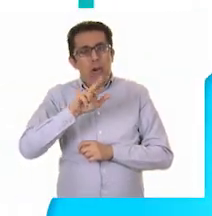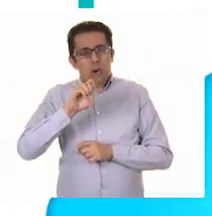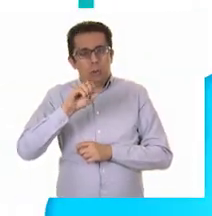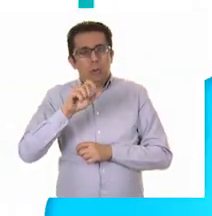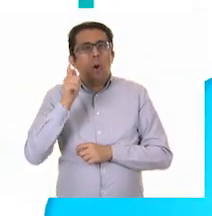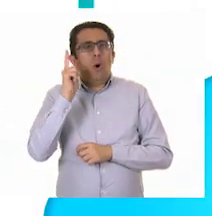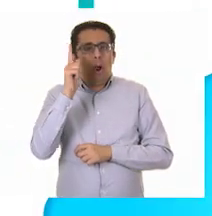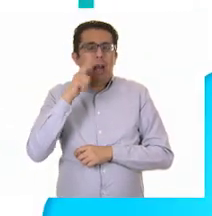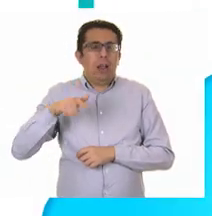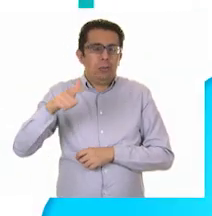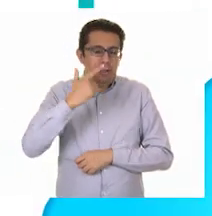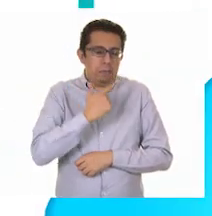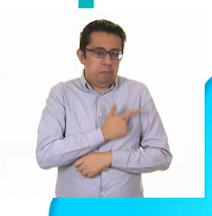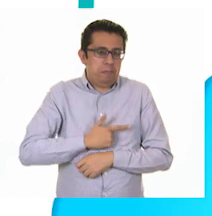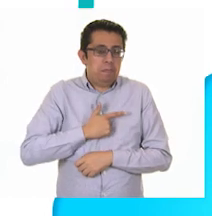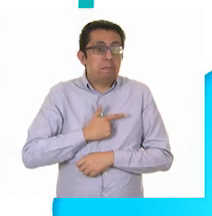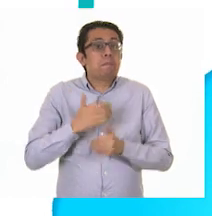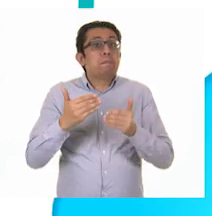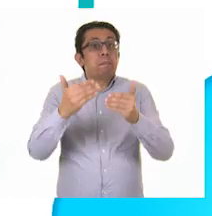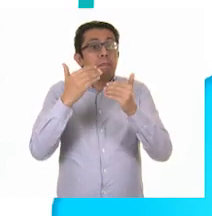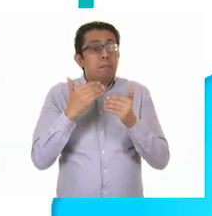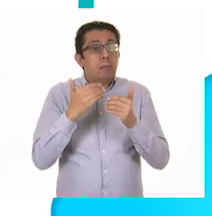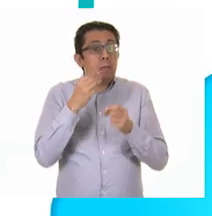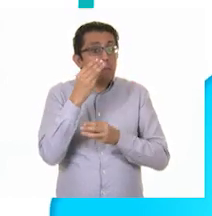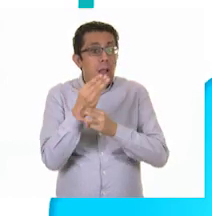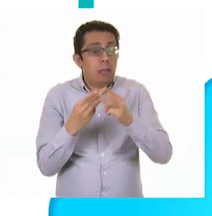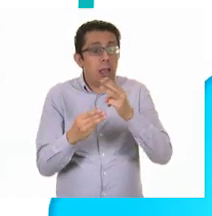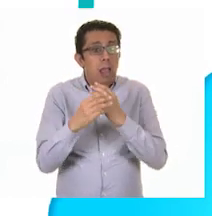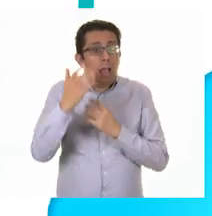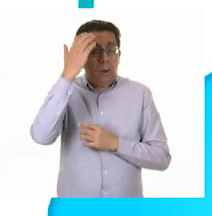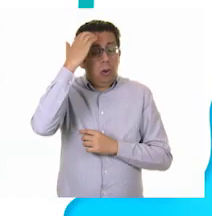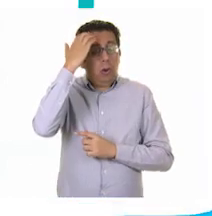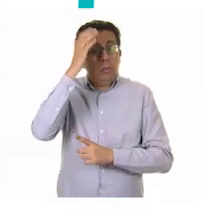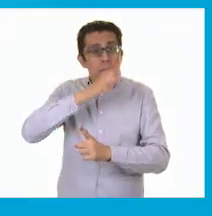no te vayas porque continuamos con Conocimiento del Medio.